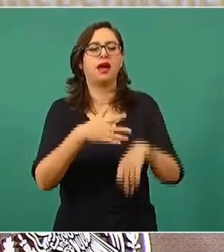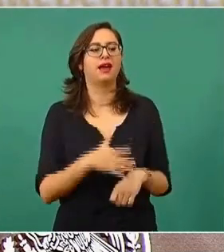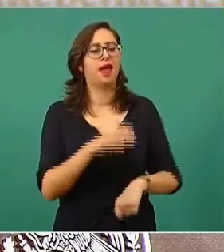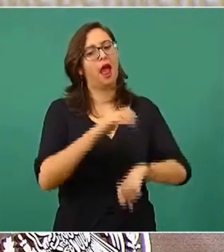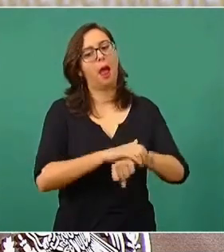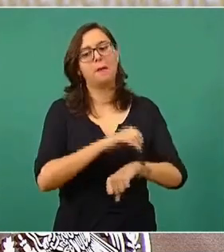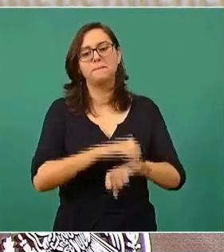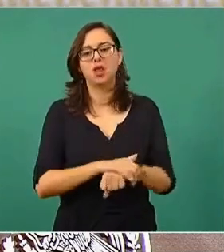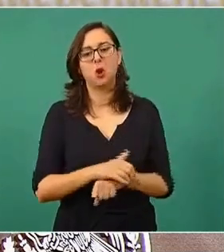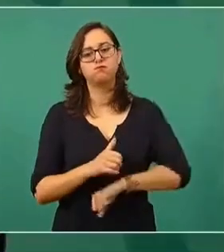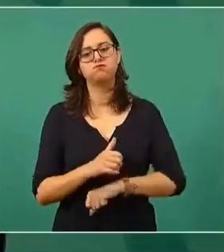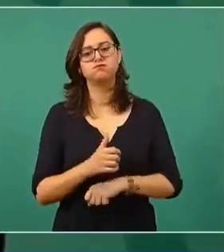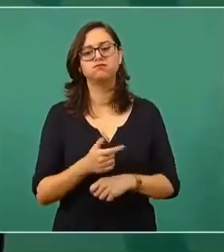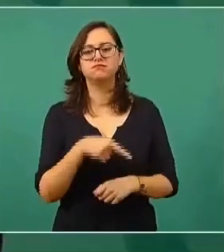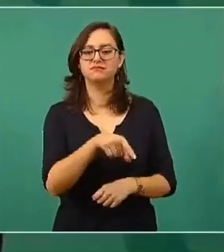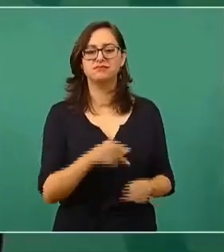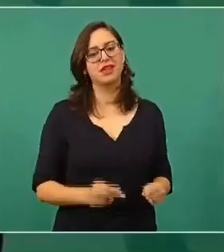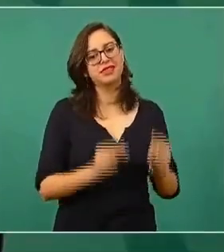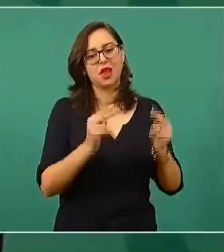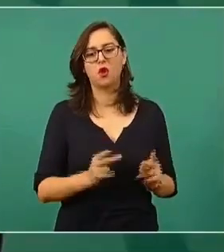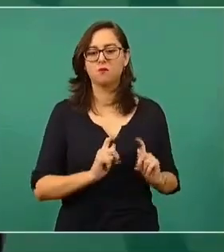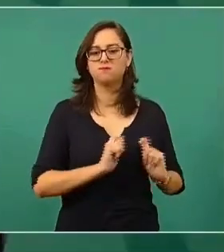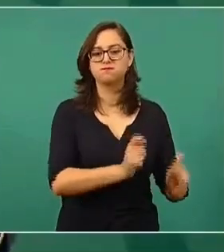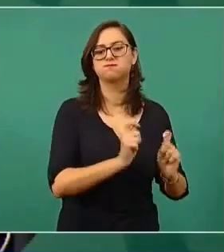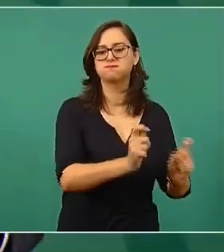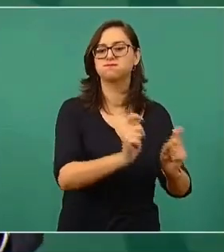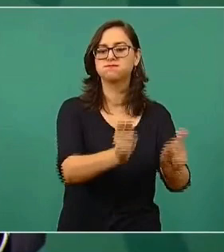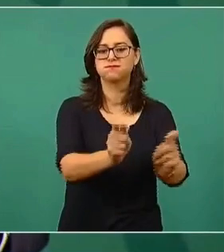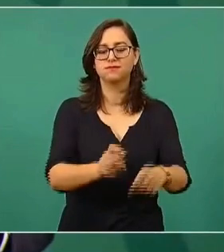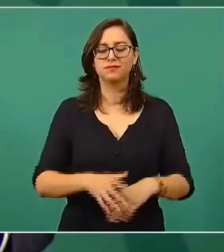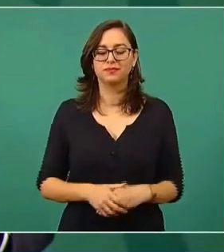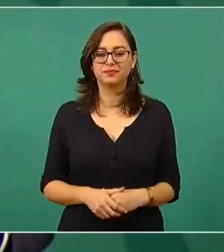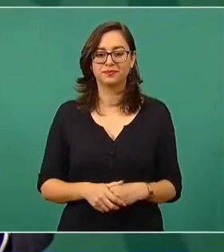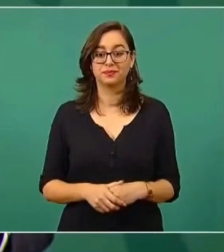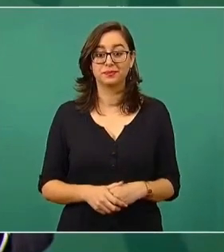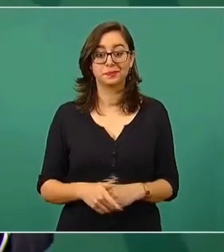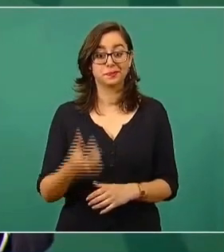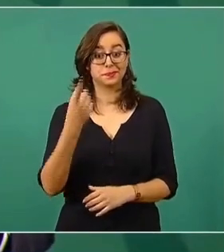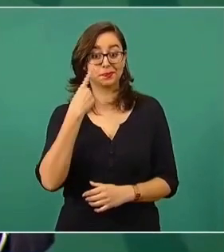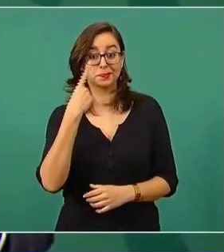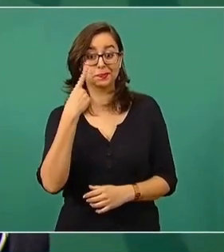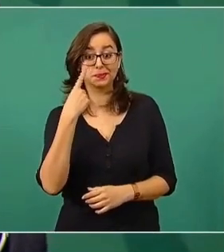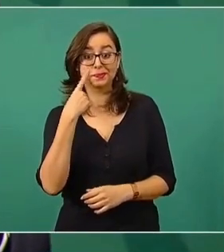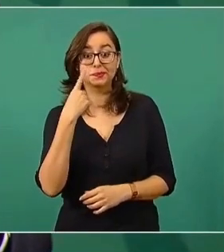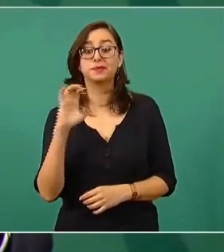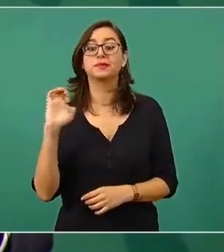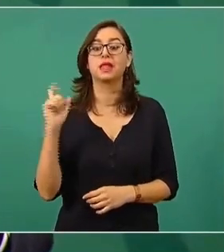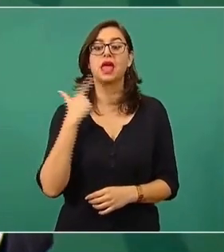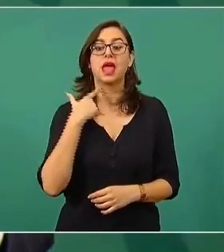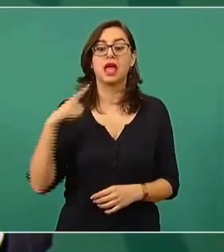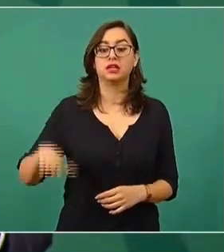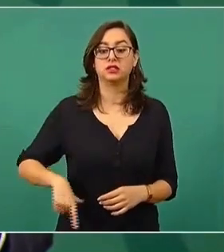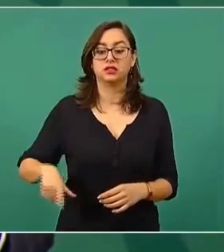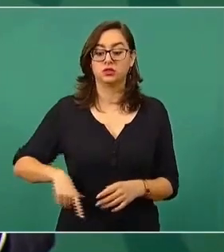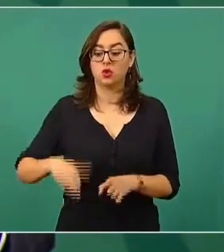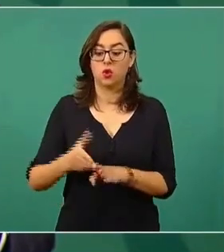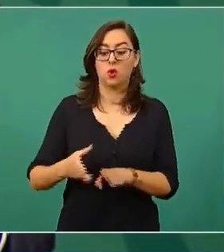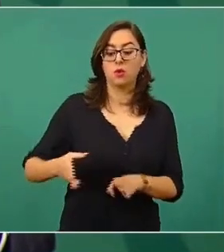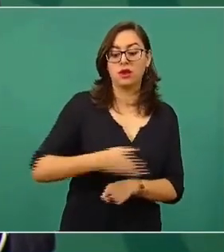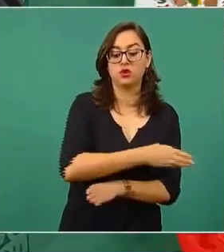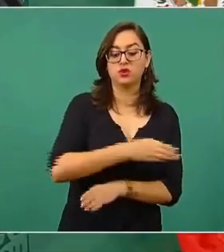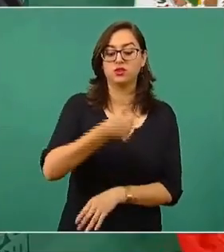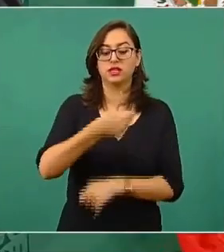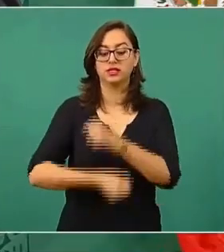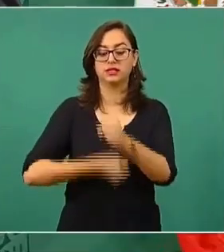y hasta que puedan hacer negocio. ¿Saben que en el sexenio anterior los que estaban en medio